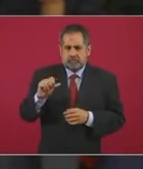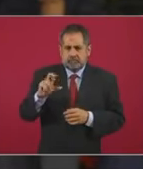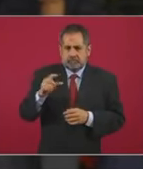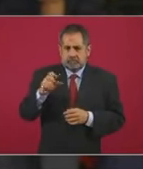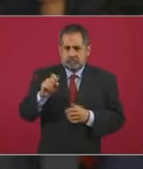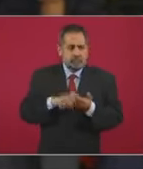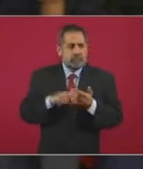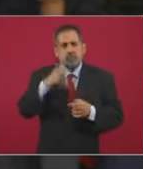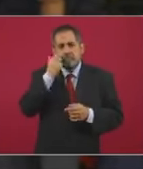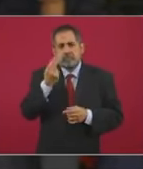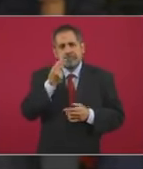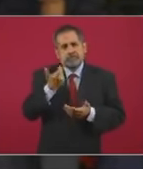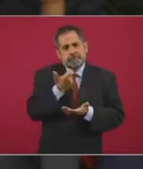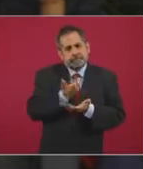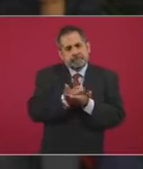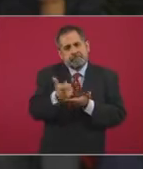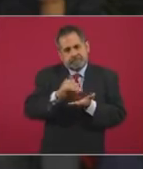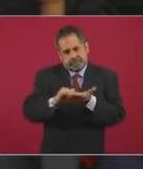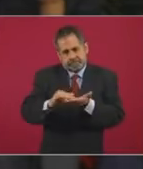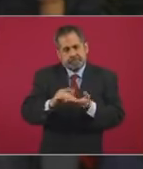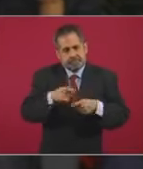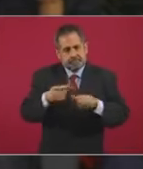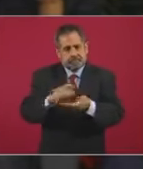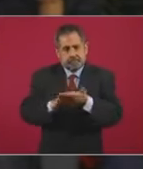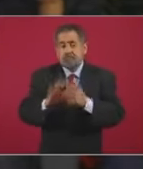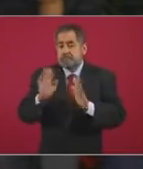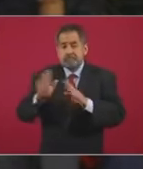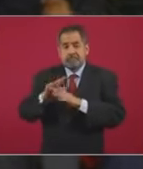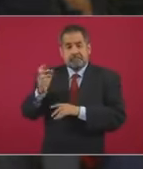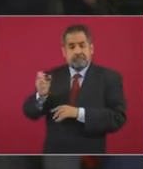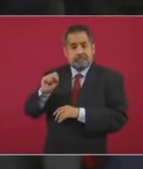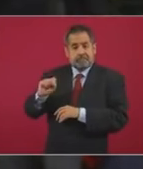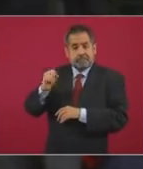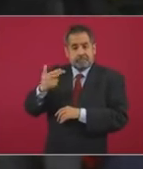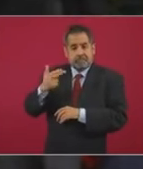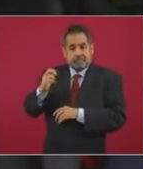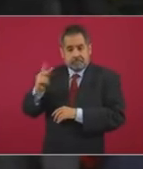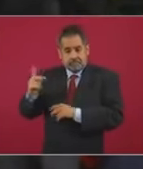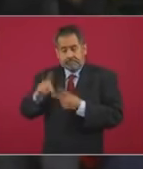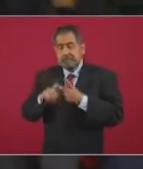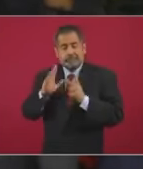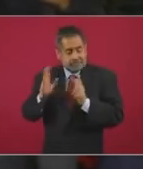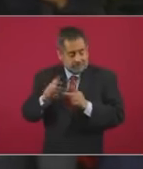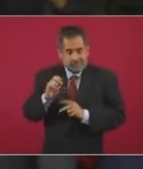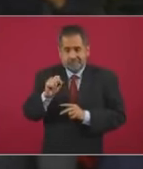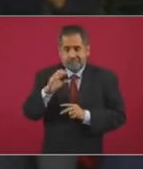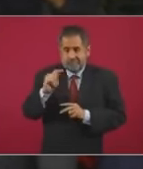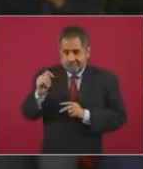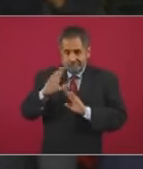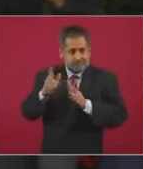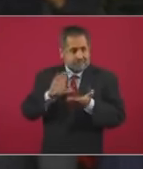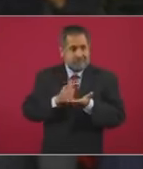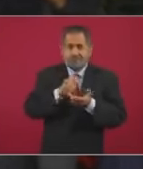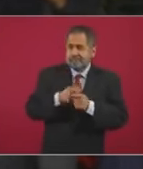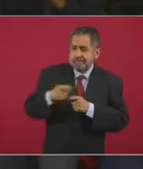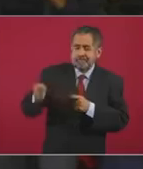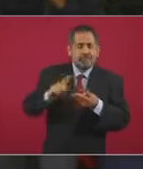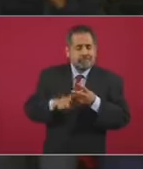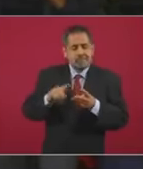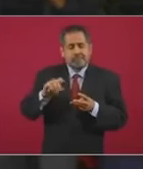una indemnización que ya está en la Secretaría de Hacienda, ya está en la Secretaría de Comunicaciones y Transportes y en